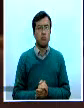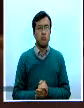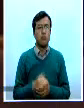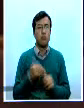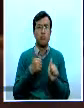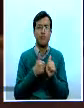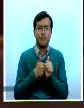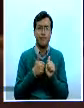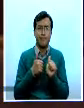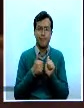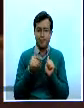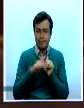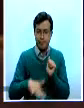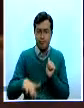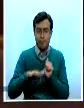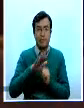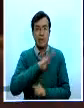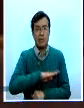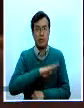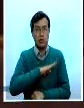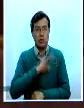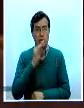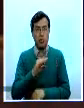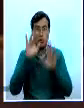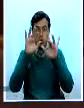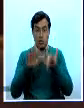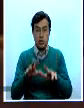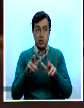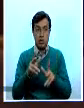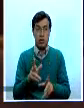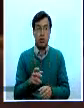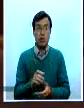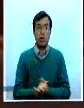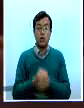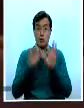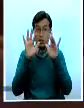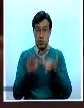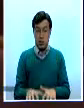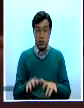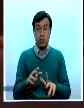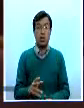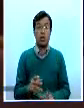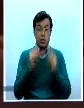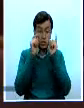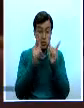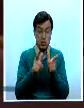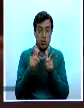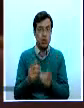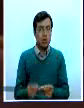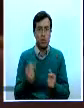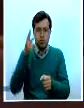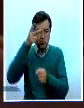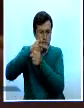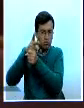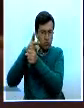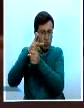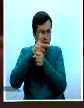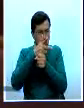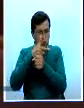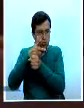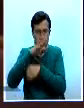alrededores del municipio de justamente la secretaria de seguridad están esponja y colores en donde estaremos monitoreando en tiempo real todos los